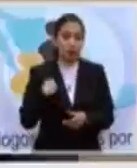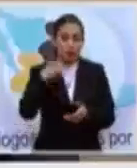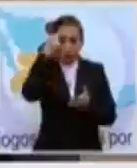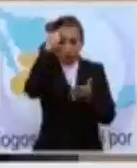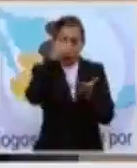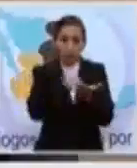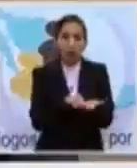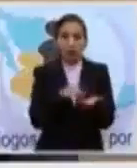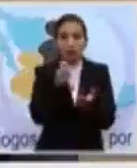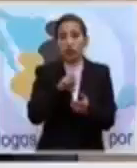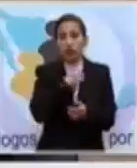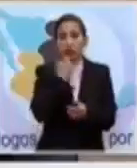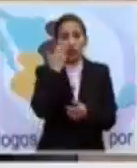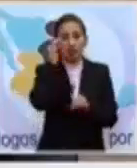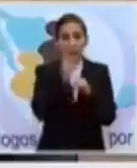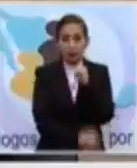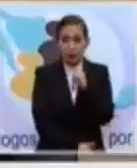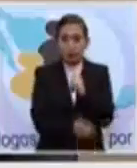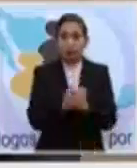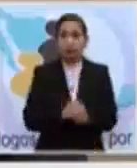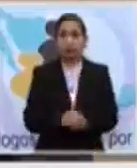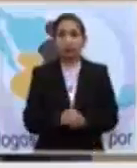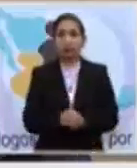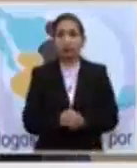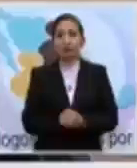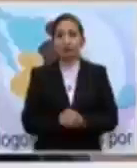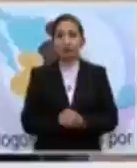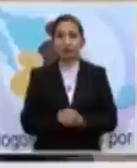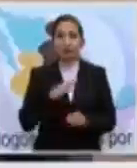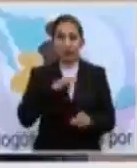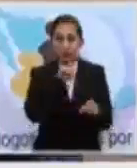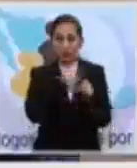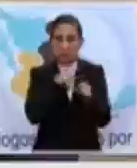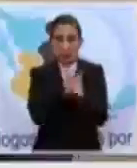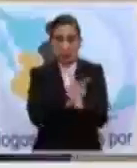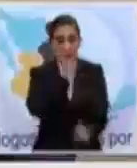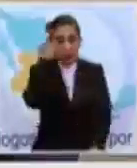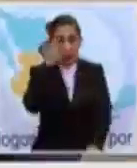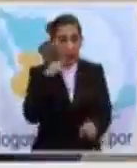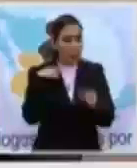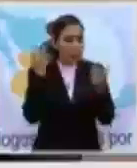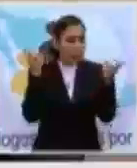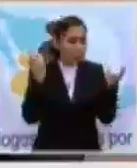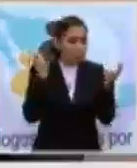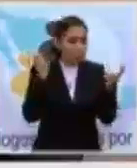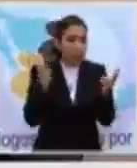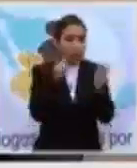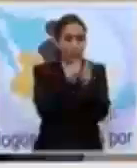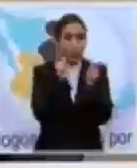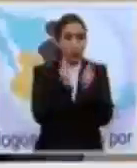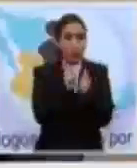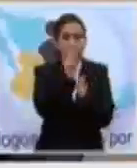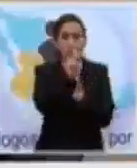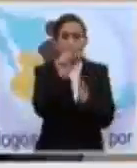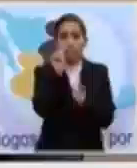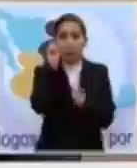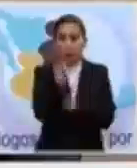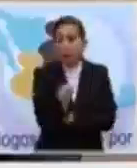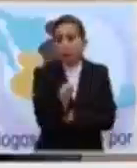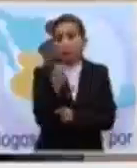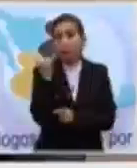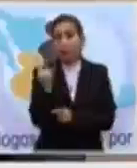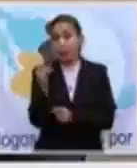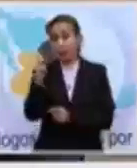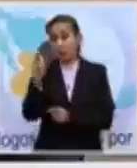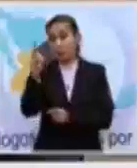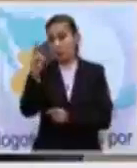parece a mí, y con esto quisiera terminar esta primera intervención, particularmente grave en el caso del Partido Revolucionario Institucional y de